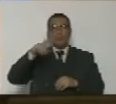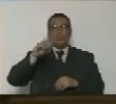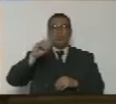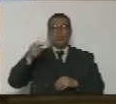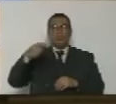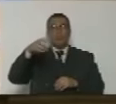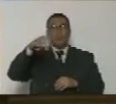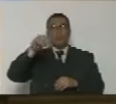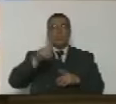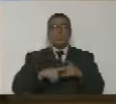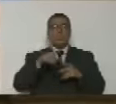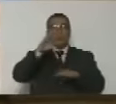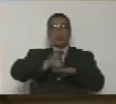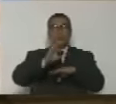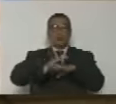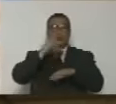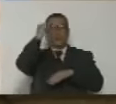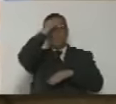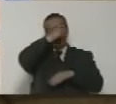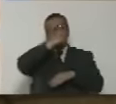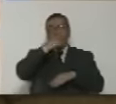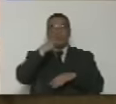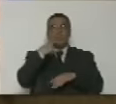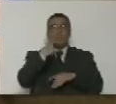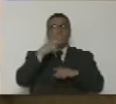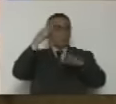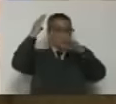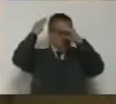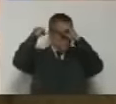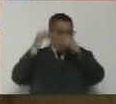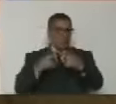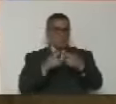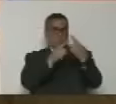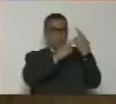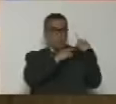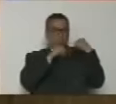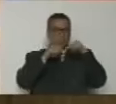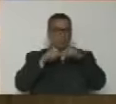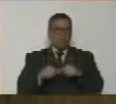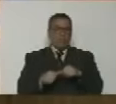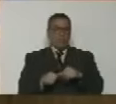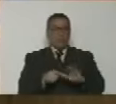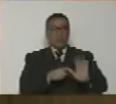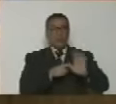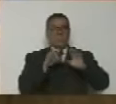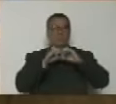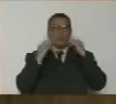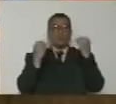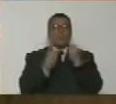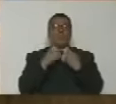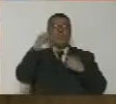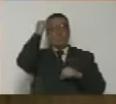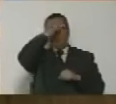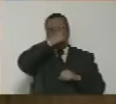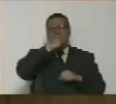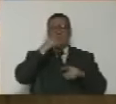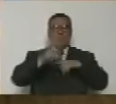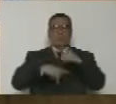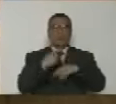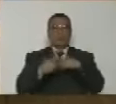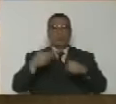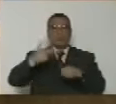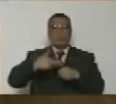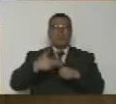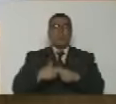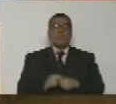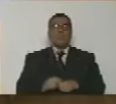la República Centroafricana, así como embajadora representante permanente ante la Organización Africana de Productores de